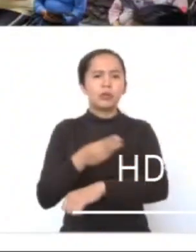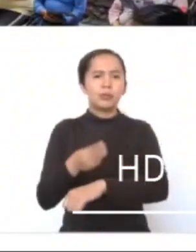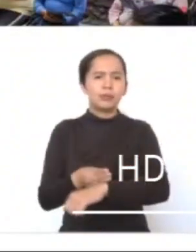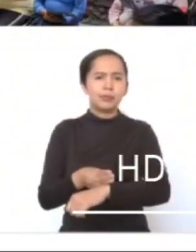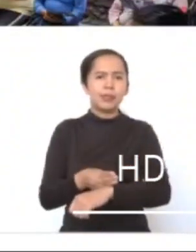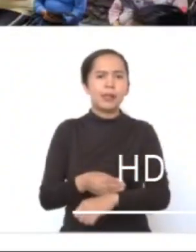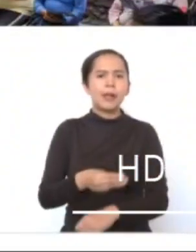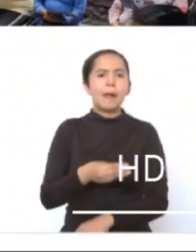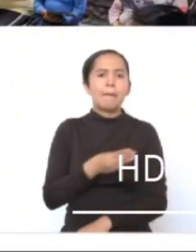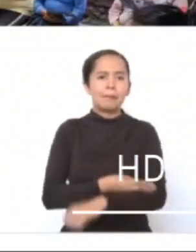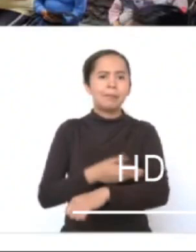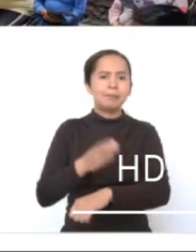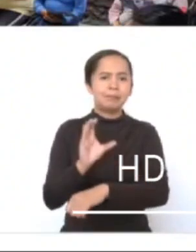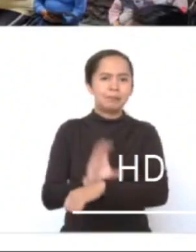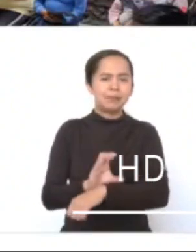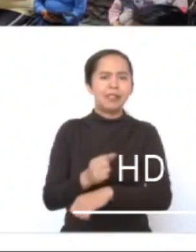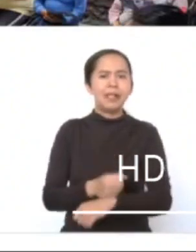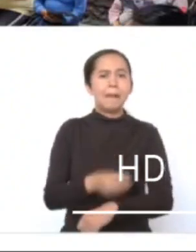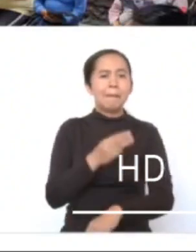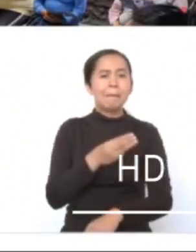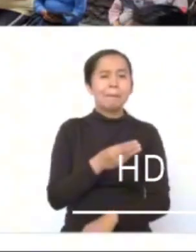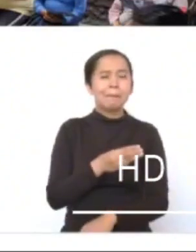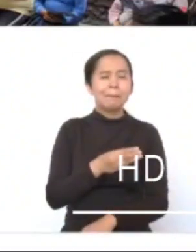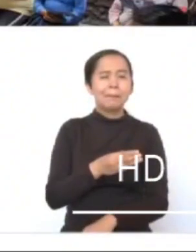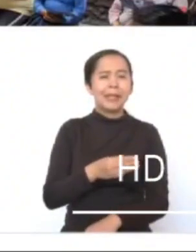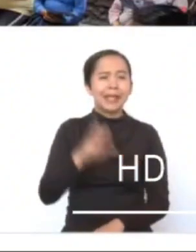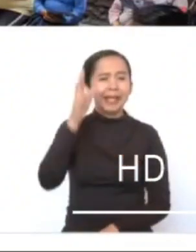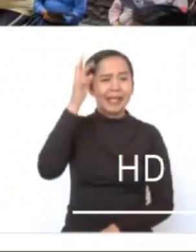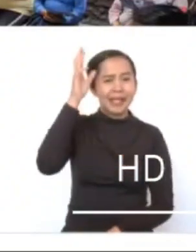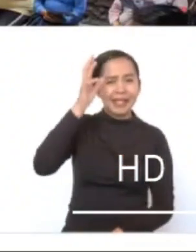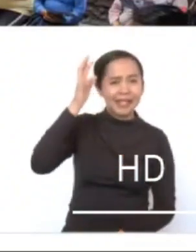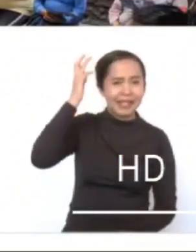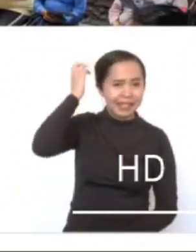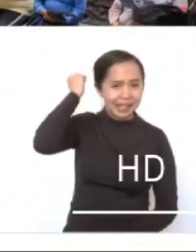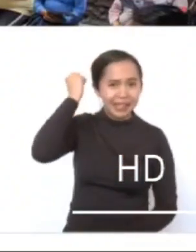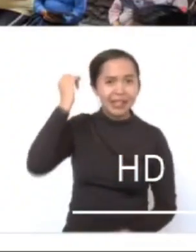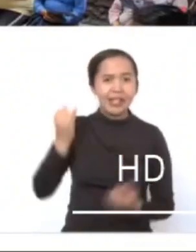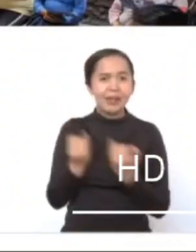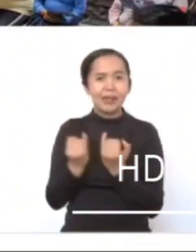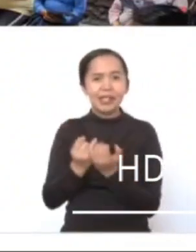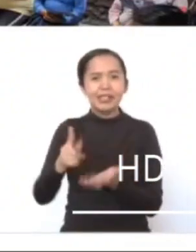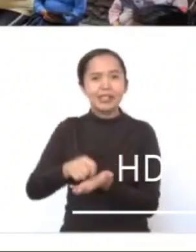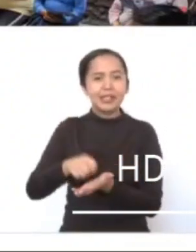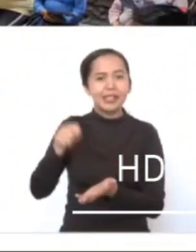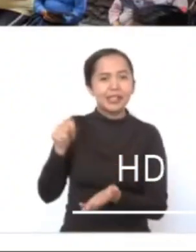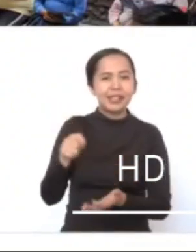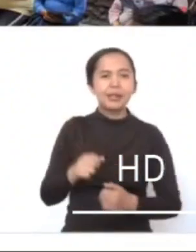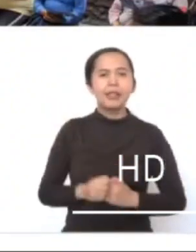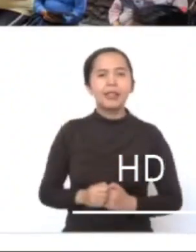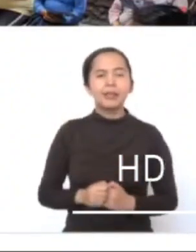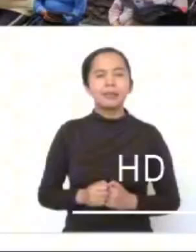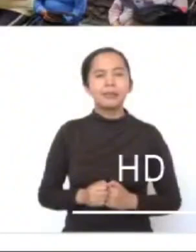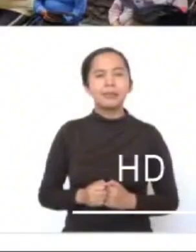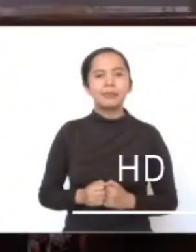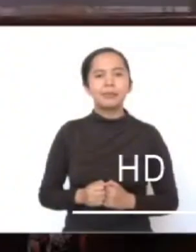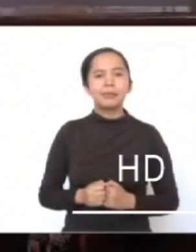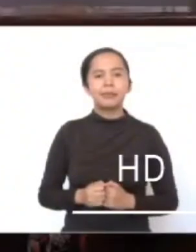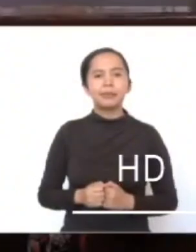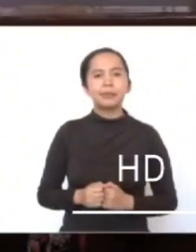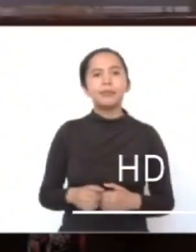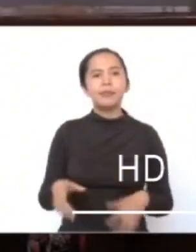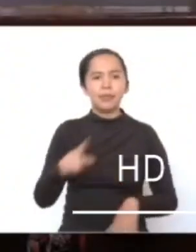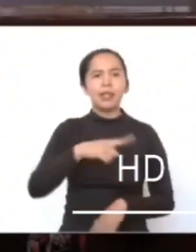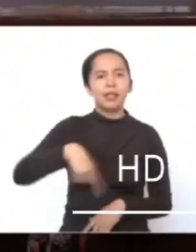Amadero, Magdalena Contreras, Miguel Hidalgo, Tláhuac. Alcaldesa, la vamos a invitar a que se sume a